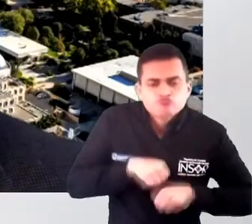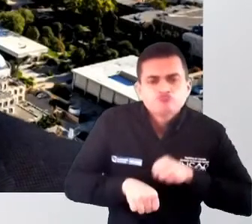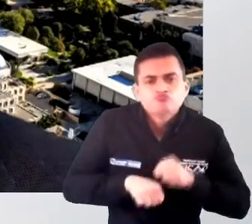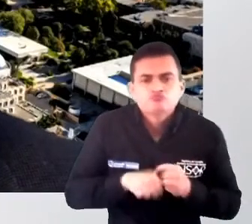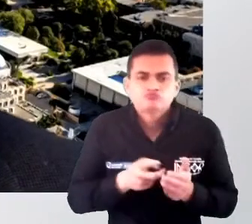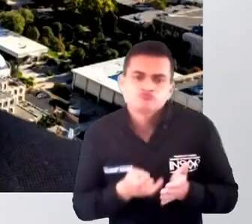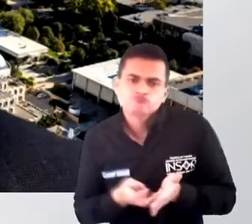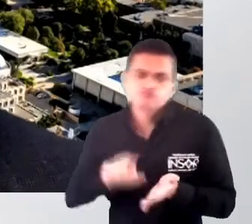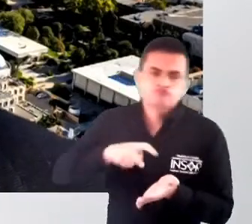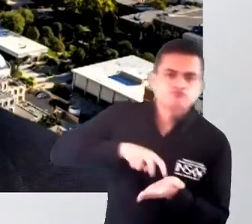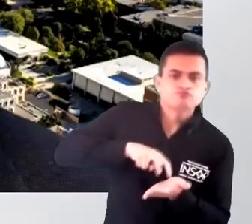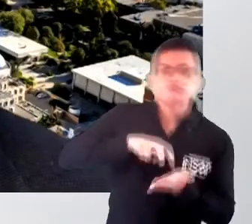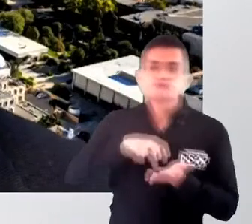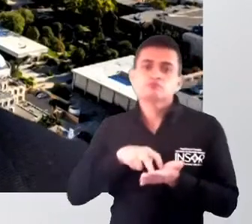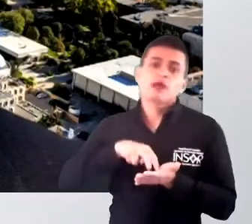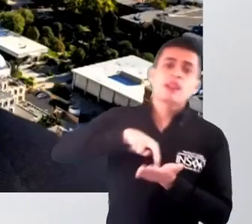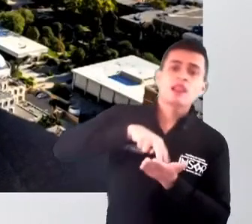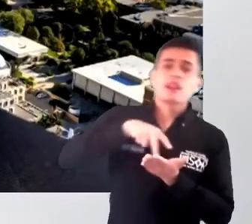Y nosotros no